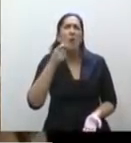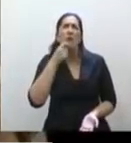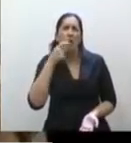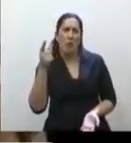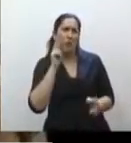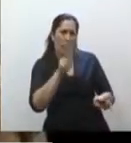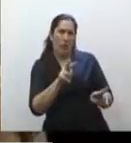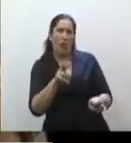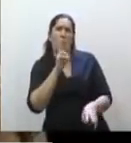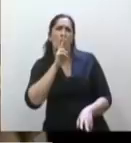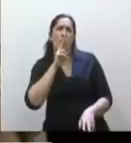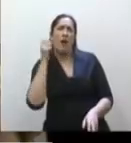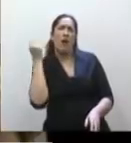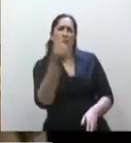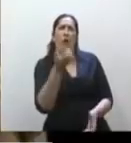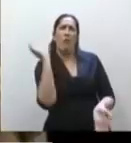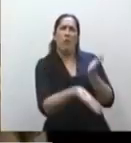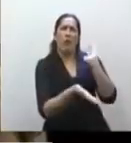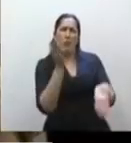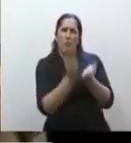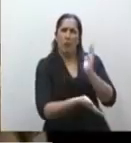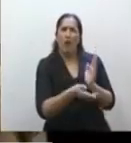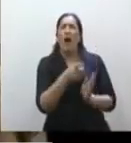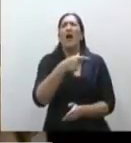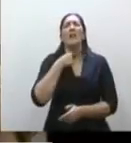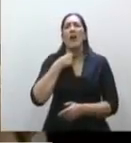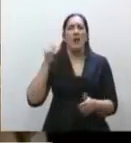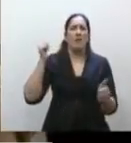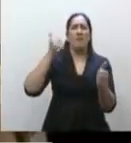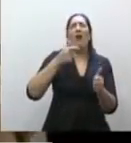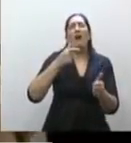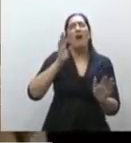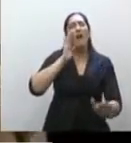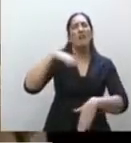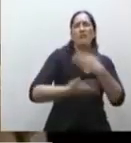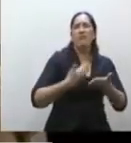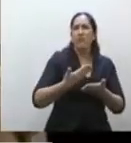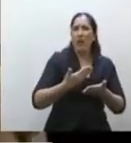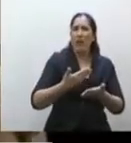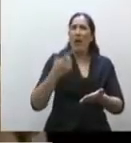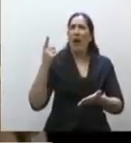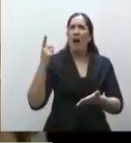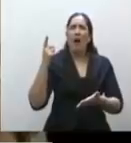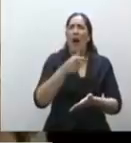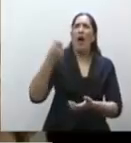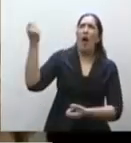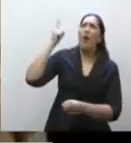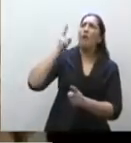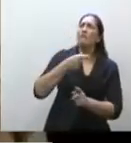golpeada por no querer tener relaciones sexuales y no hace falta ser pobre para que le pase eso.